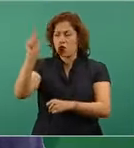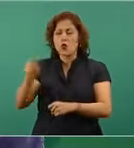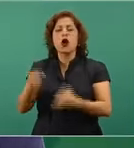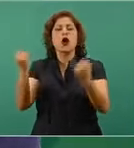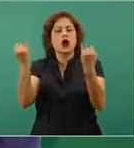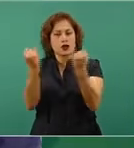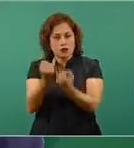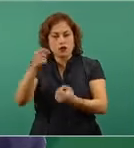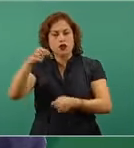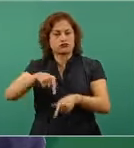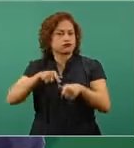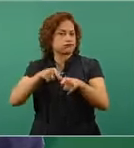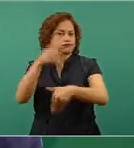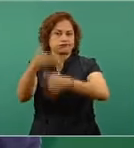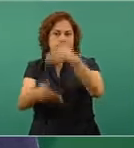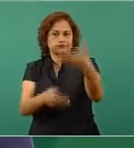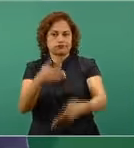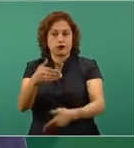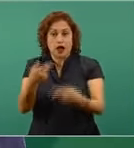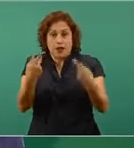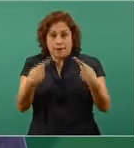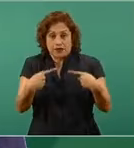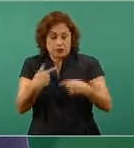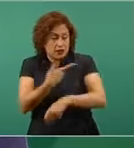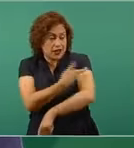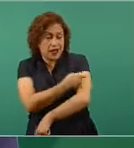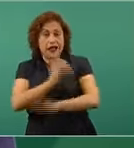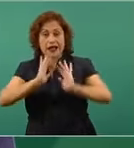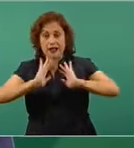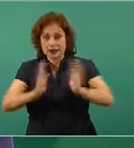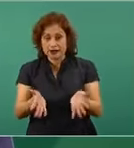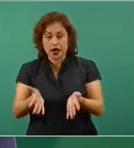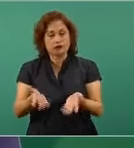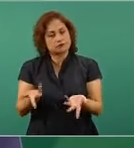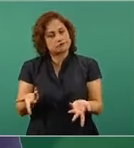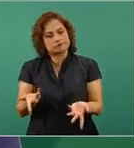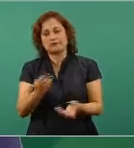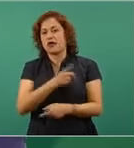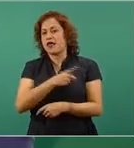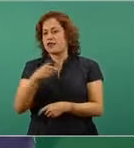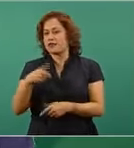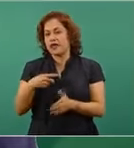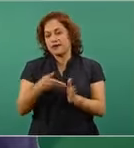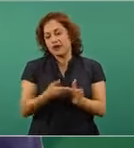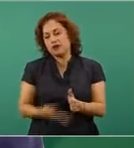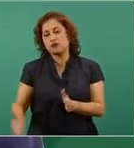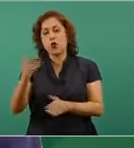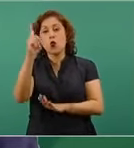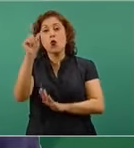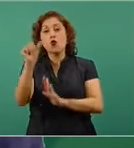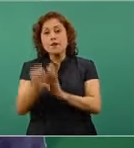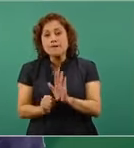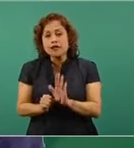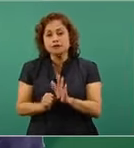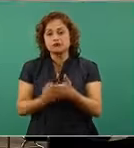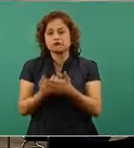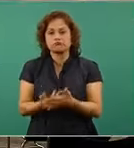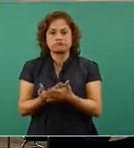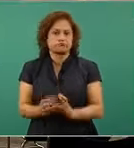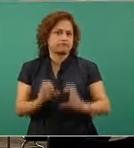vacunado debe estar consciente que durante prácticamente un mes completo todavía no puede tener la garantía de protección.